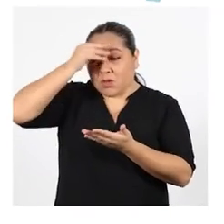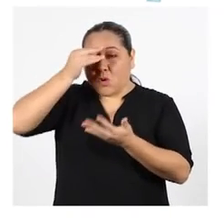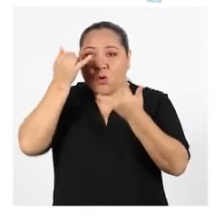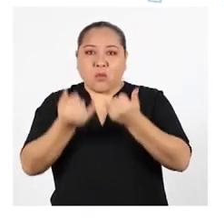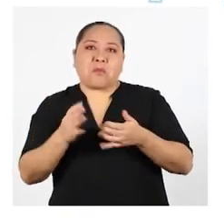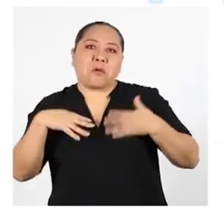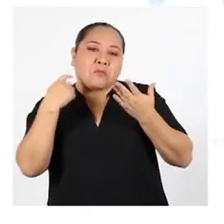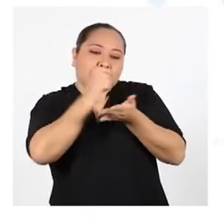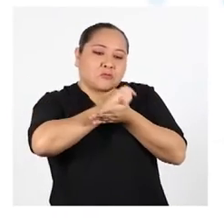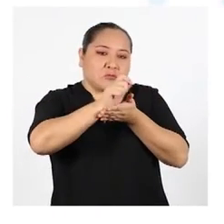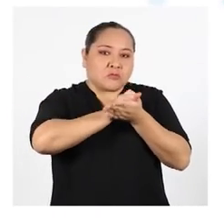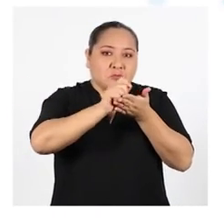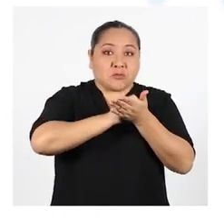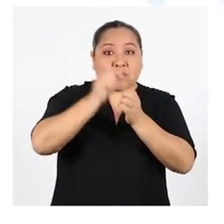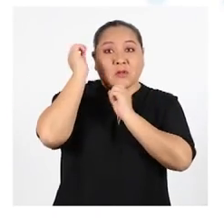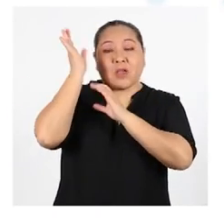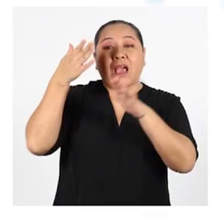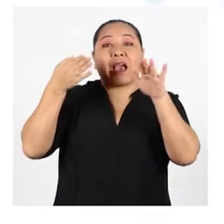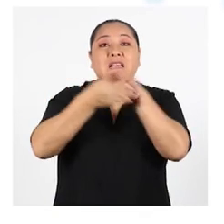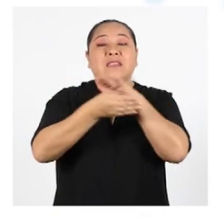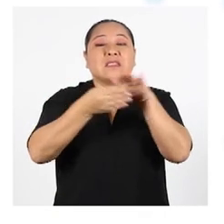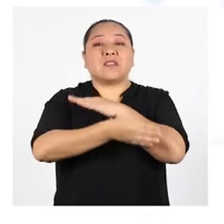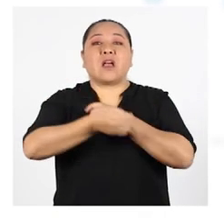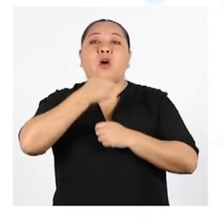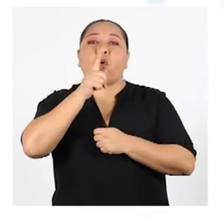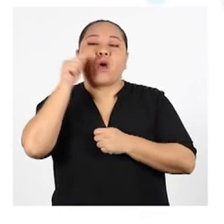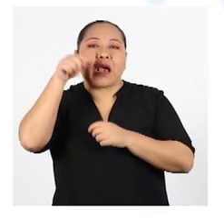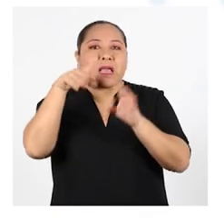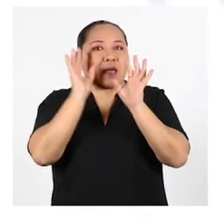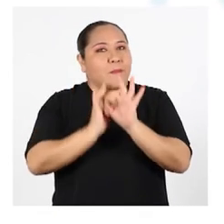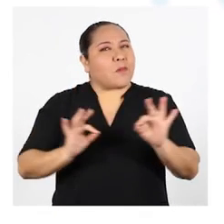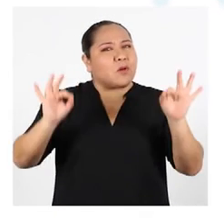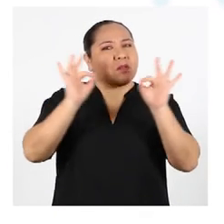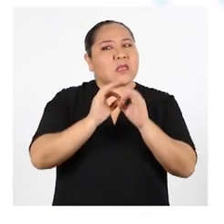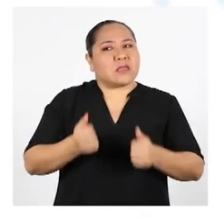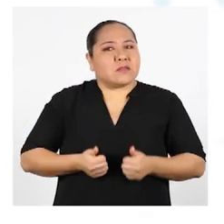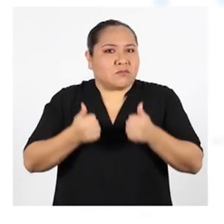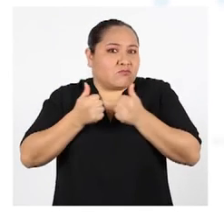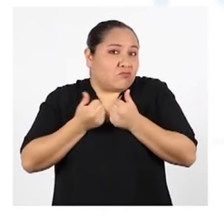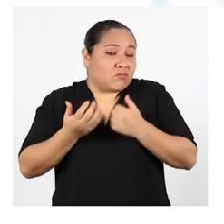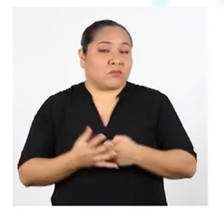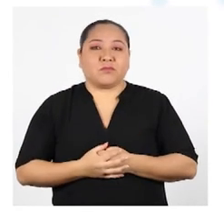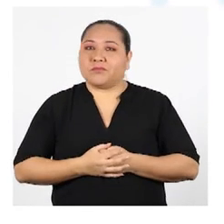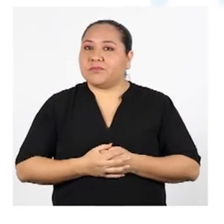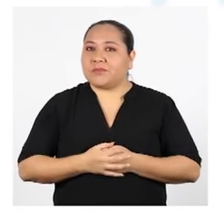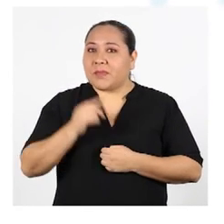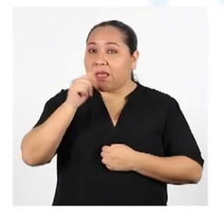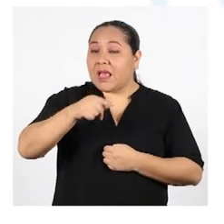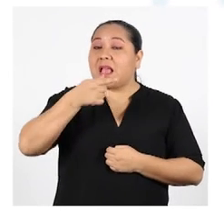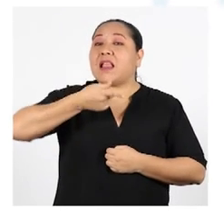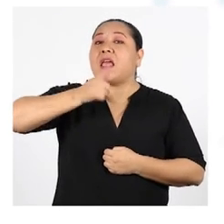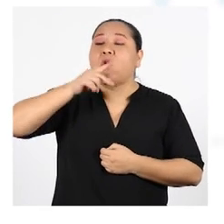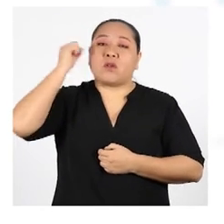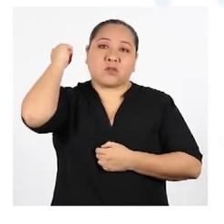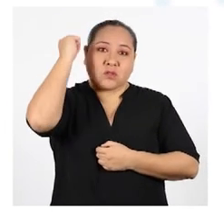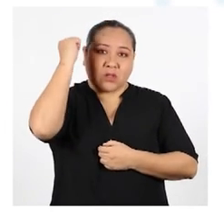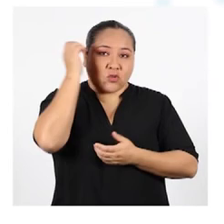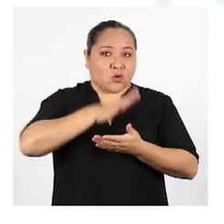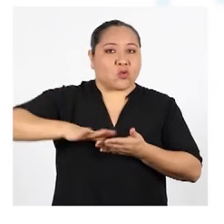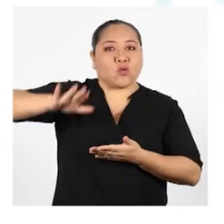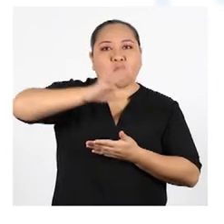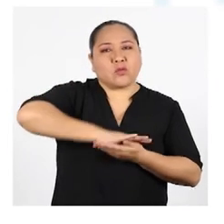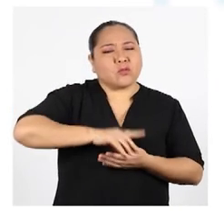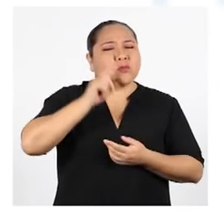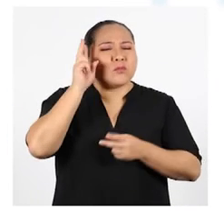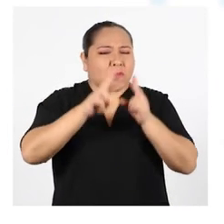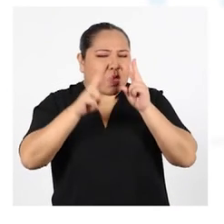hoy, podríamos escribir un discurso sobre el acceso al agua y su importancia para la vida. El agua es un derecho de